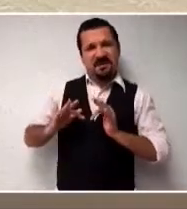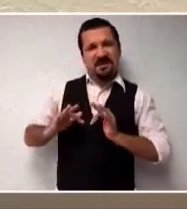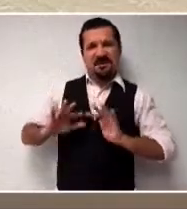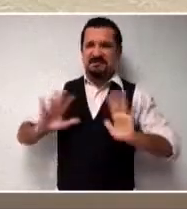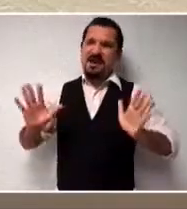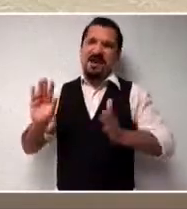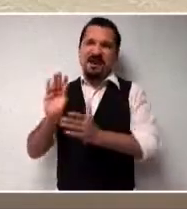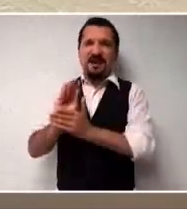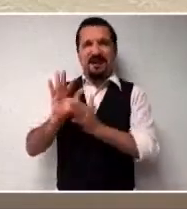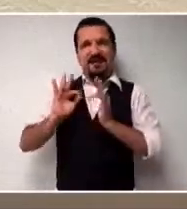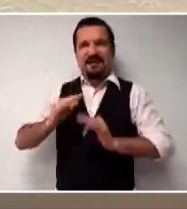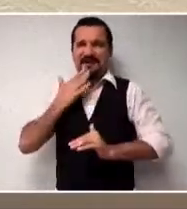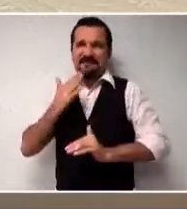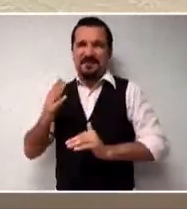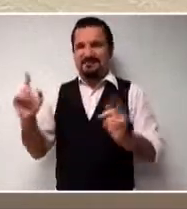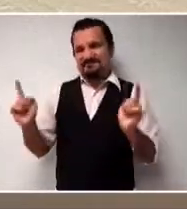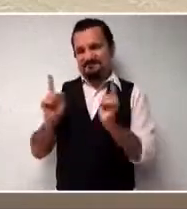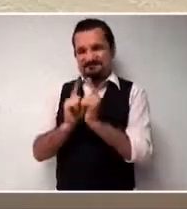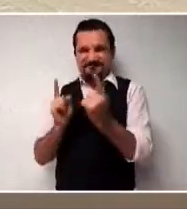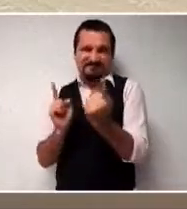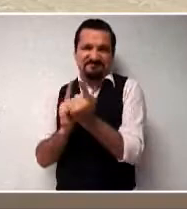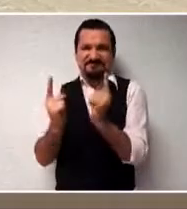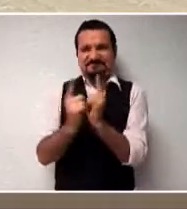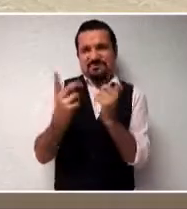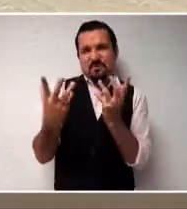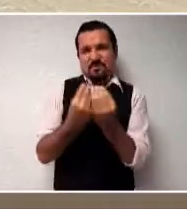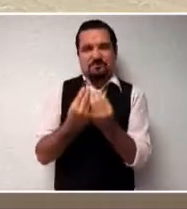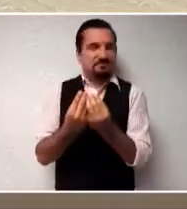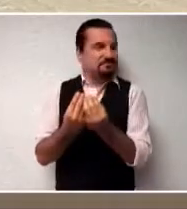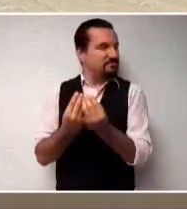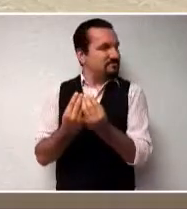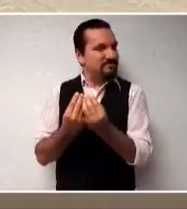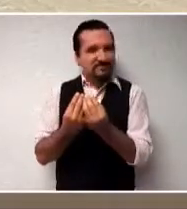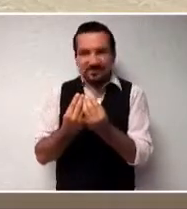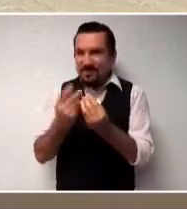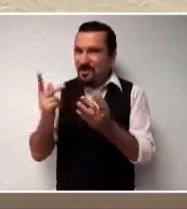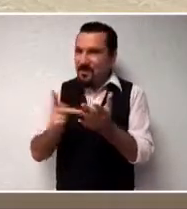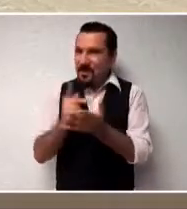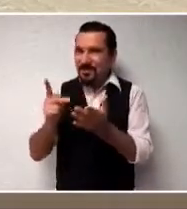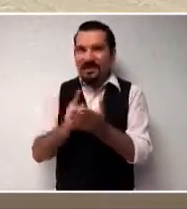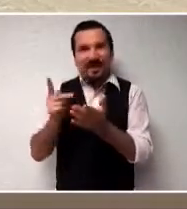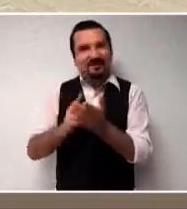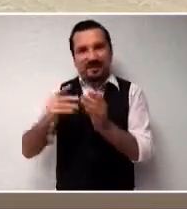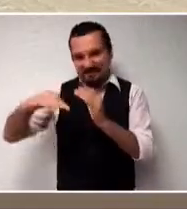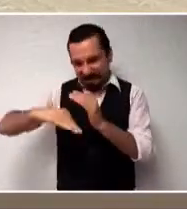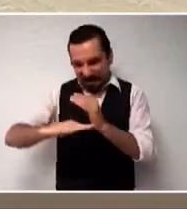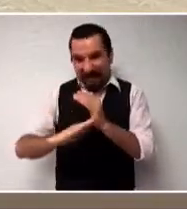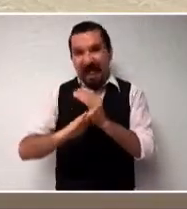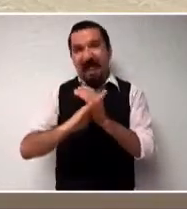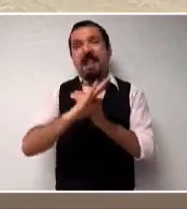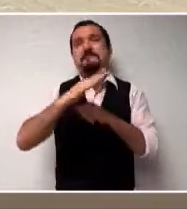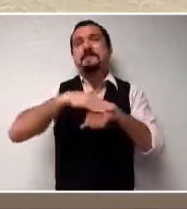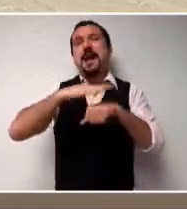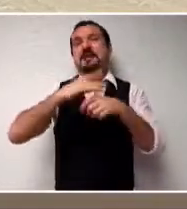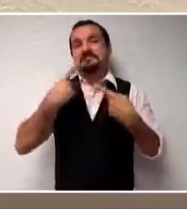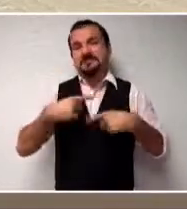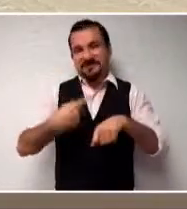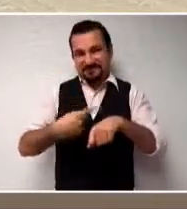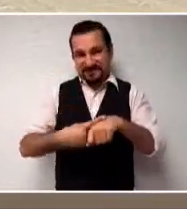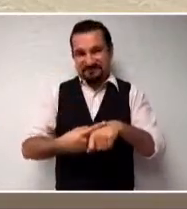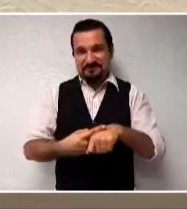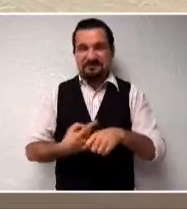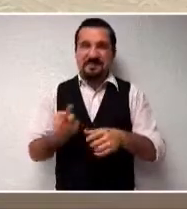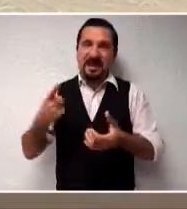de distanciamiento social están presentando un resurgimiento en los casos nuestro